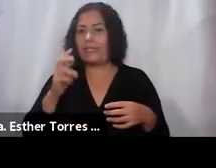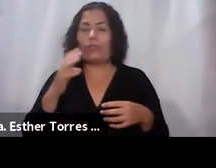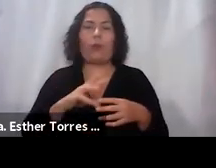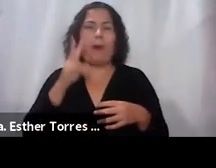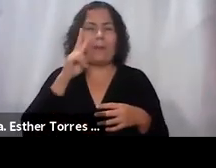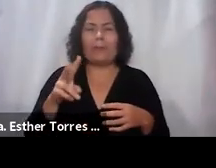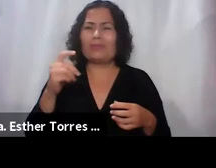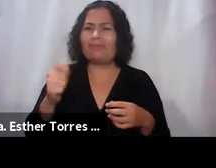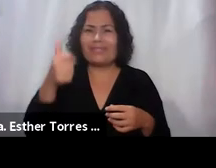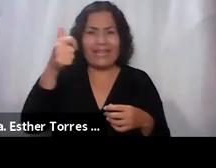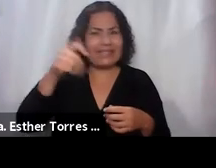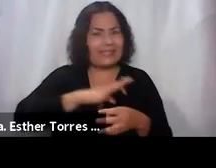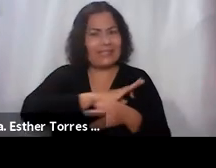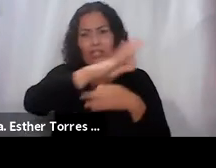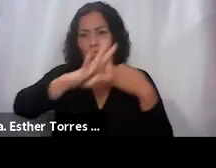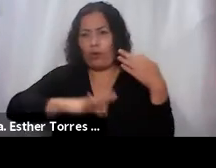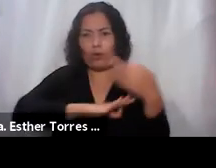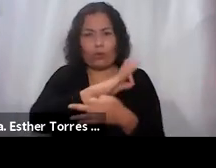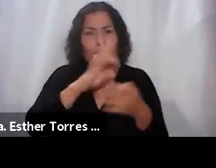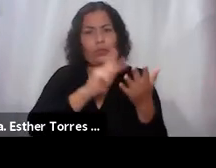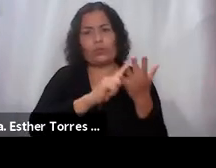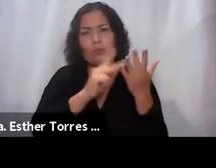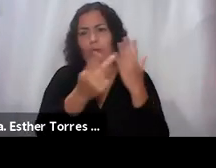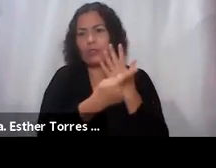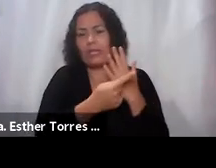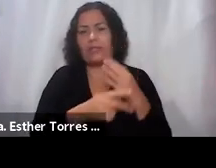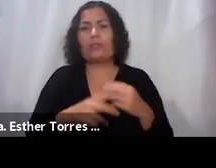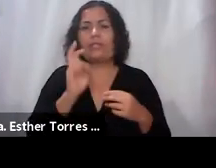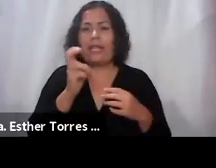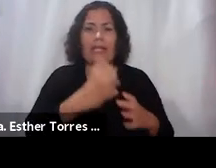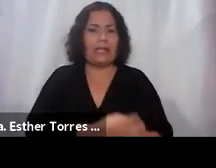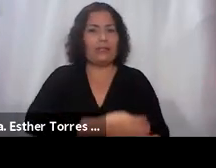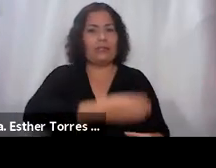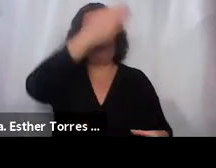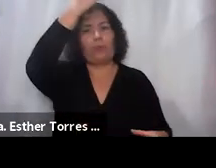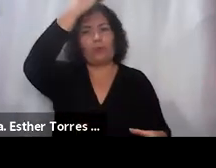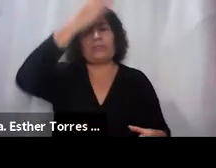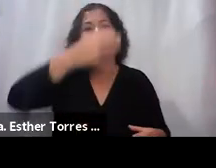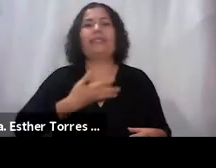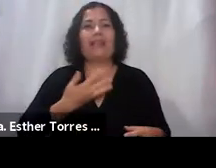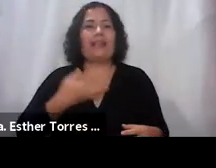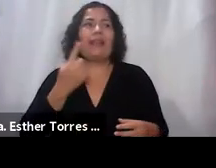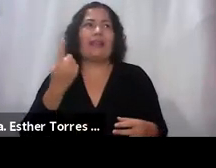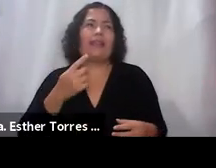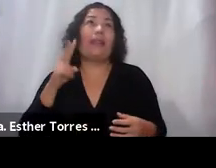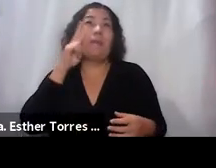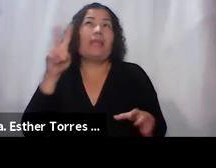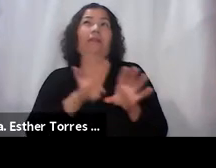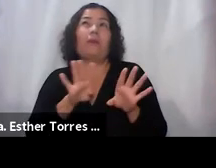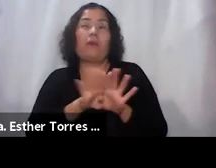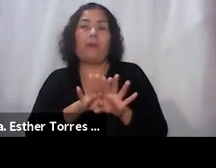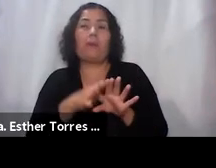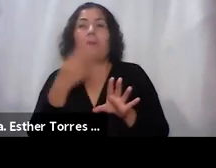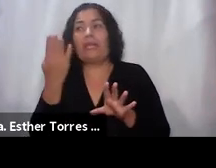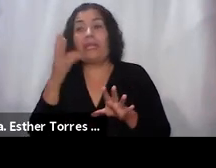en donde estos postes, ¿no? Se iba a tener que hacer una gestión o ampliar la banqueta, ¿no?